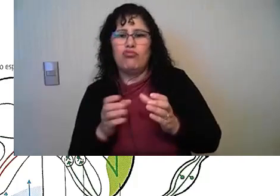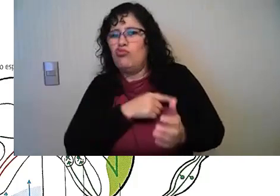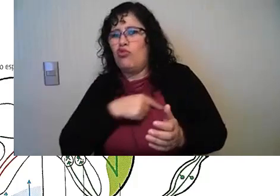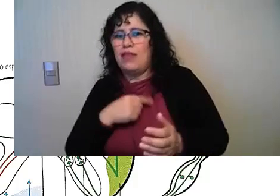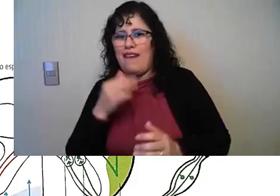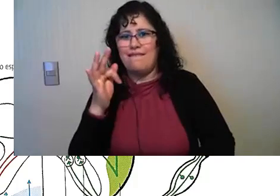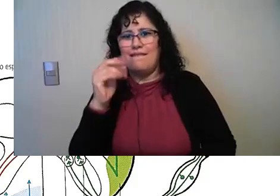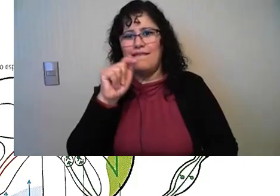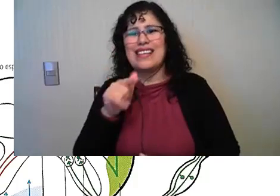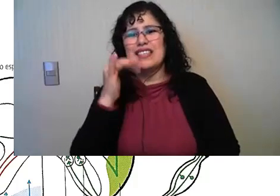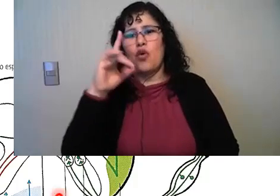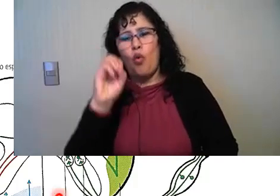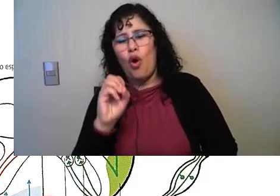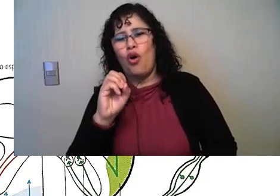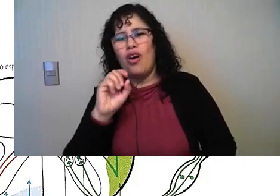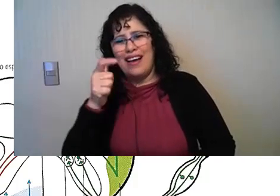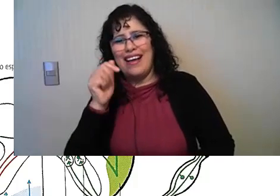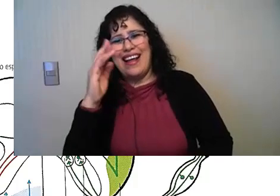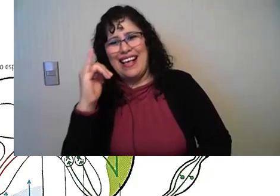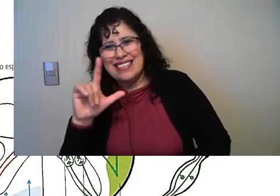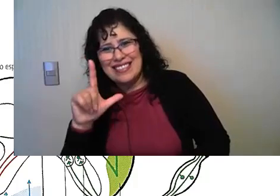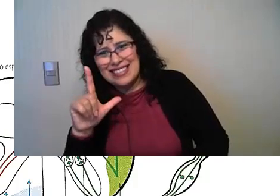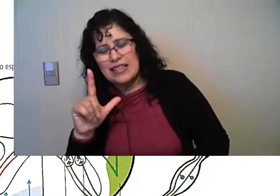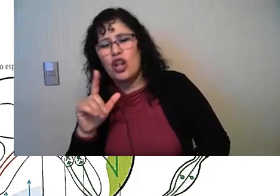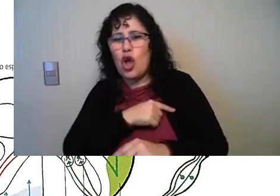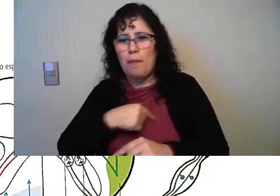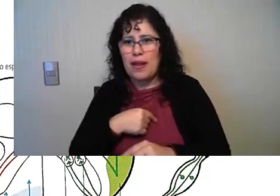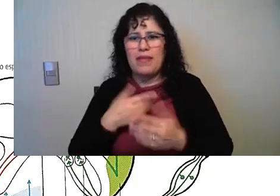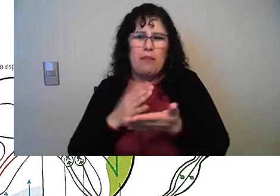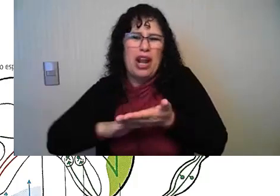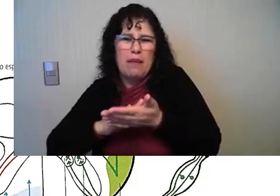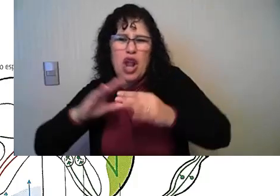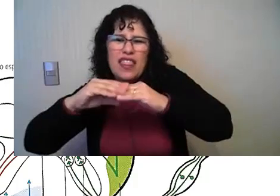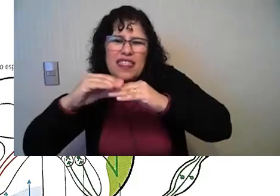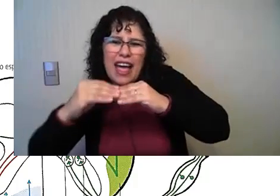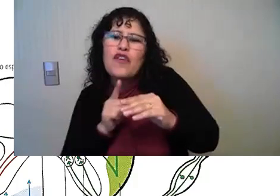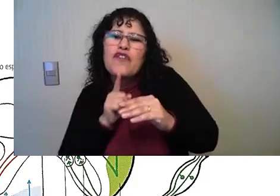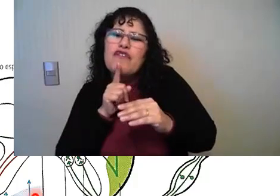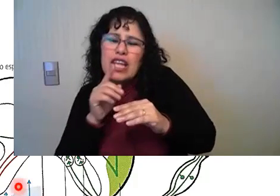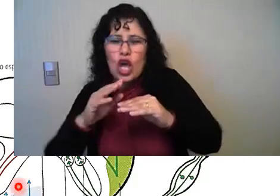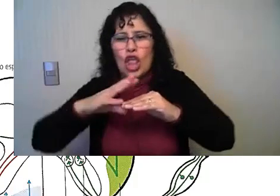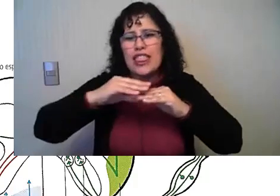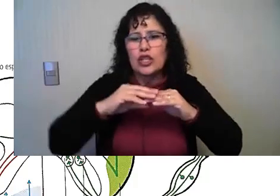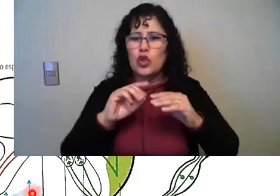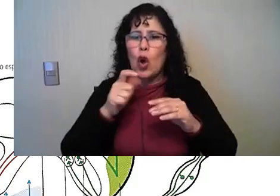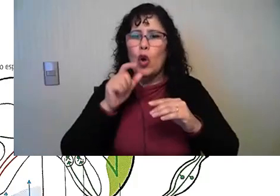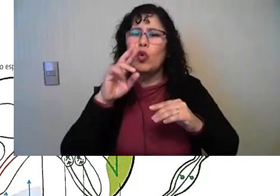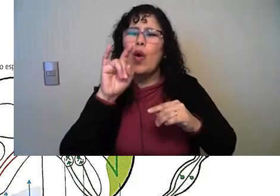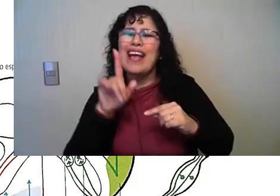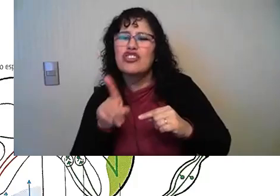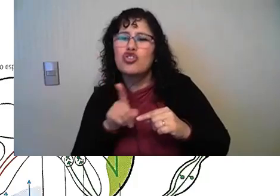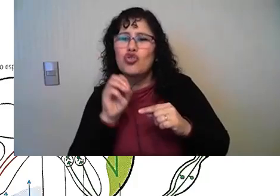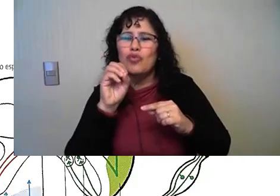vía para el tacto fino, para la propiocepción, para la vibración, para todo lo que es